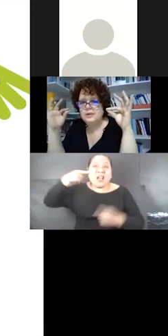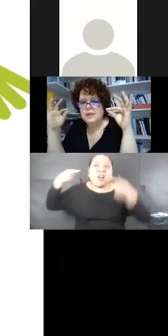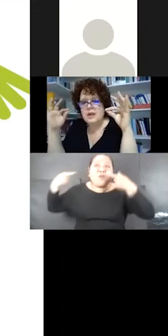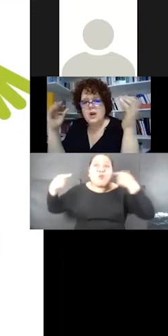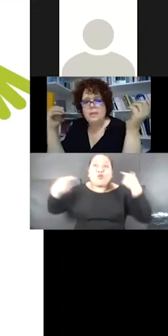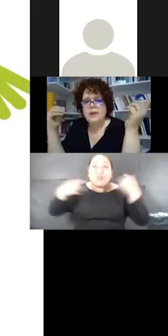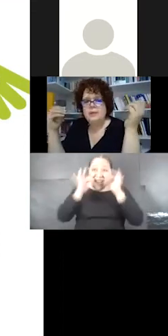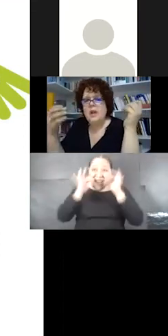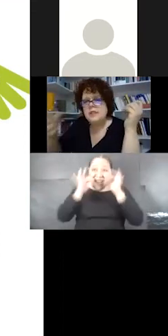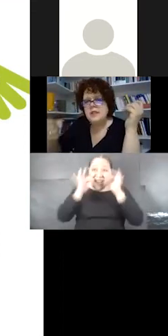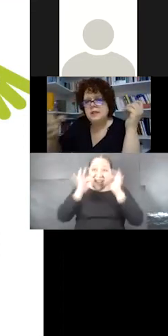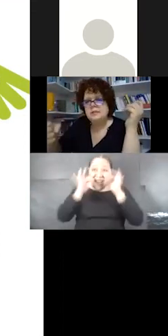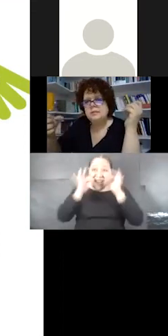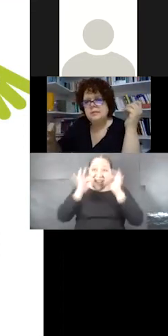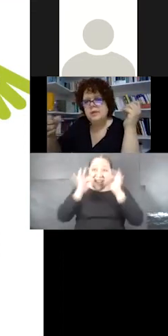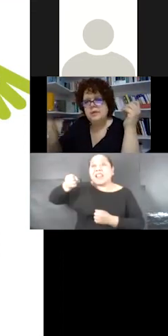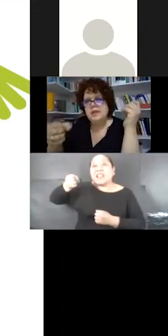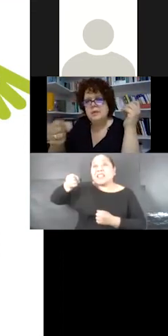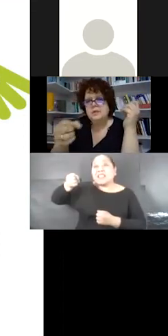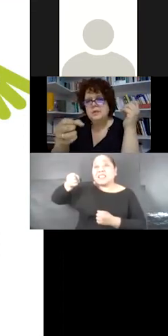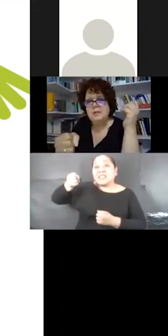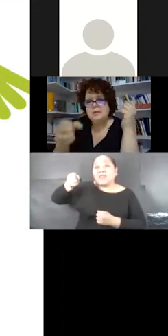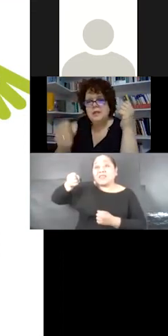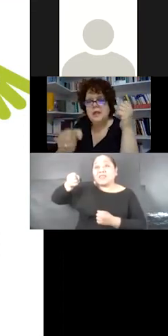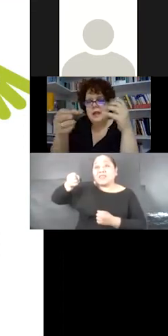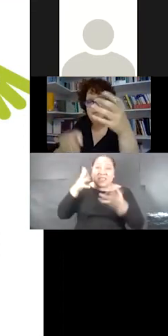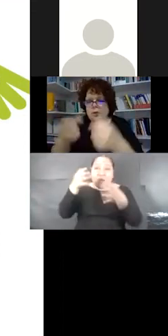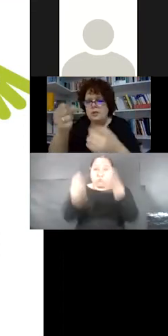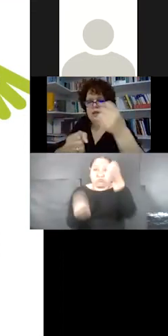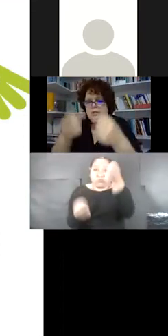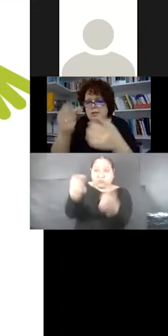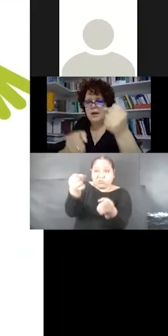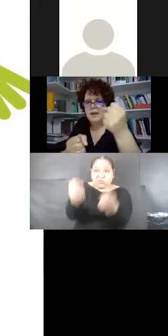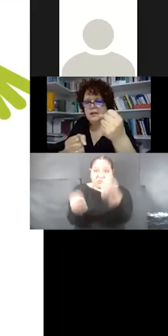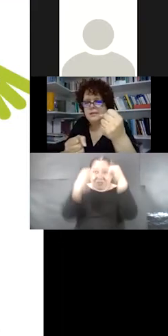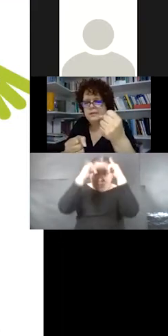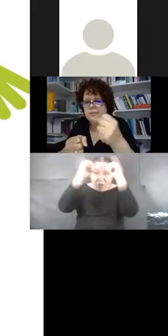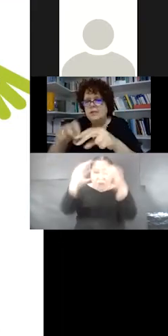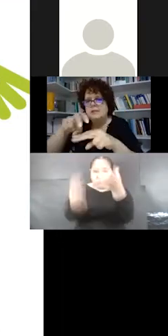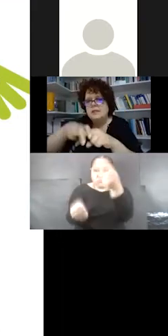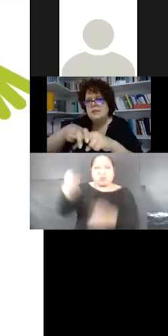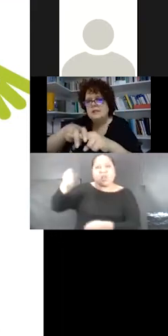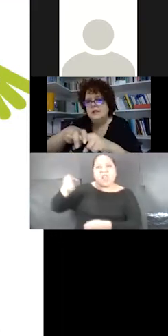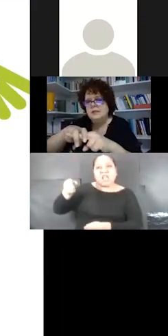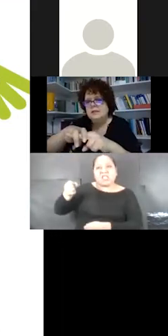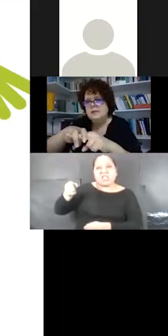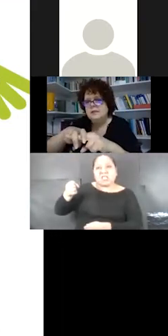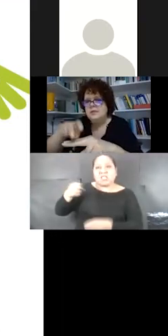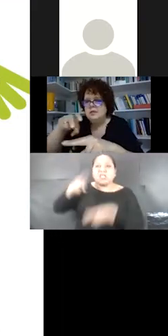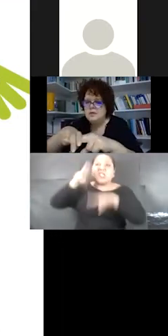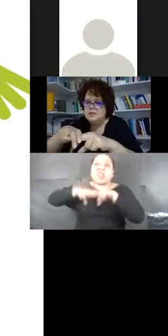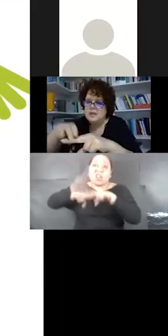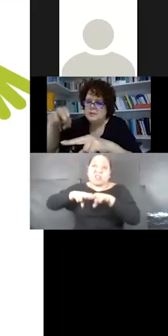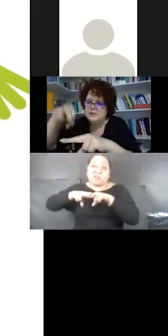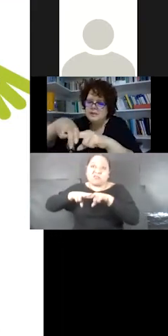¿no? O, por ejemplo, leche, ¿no? Que es como si estuviéramos ordeñando una vaca, ¿no? Sentarse, ¿no?